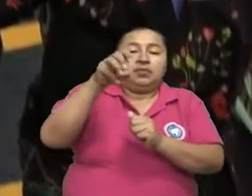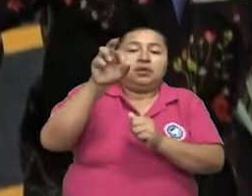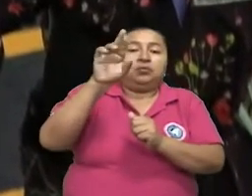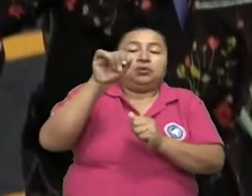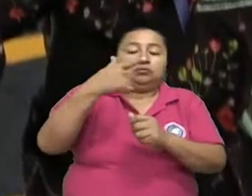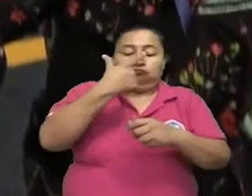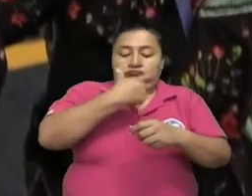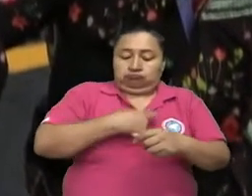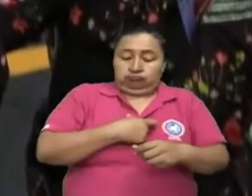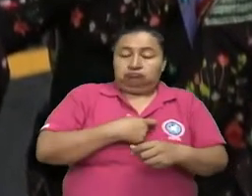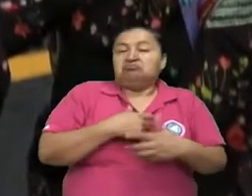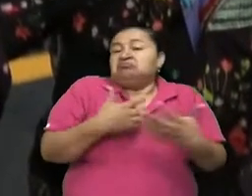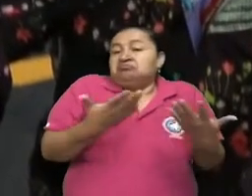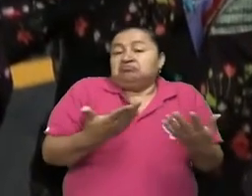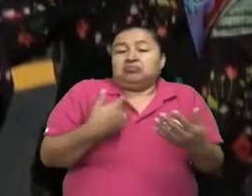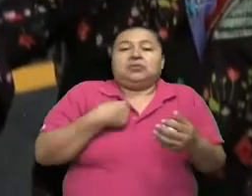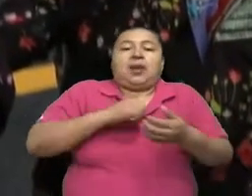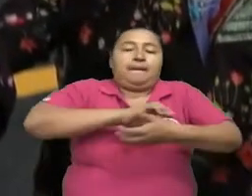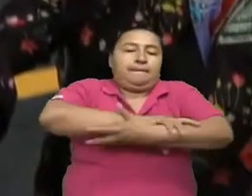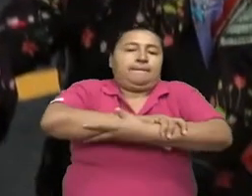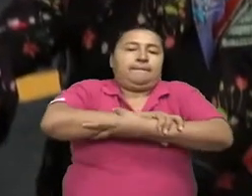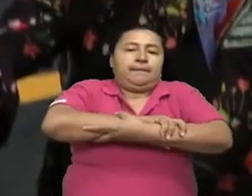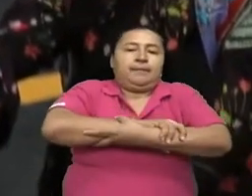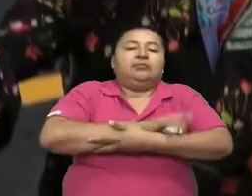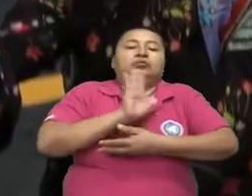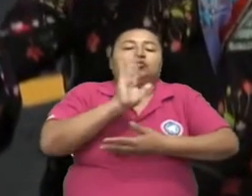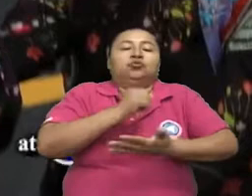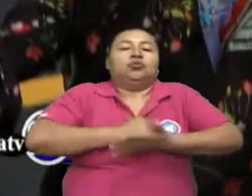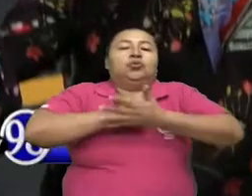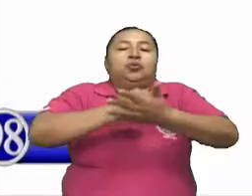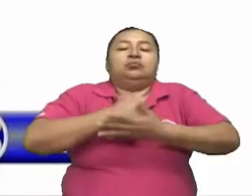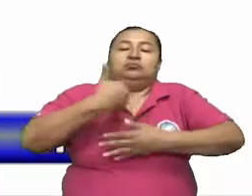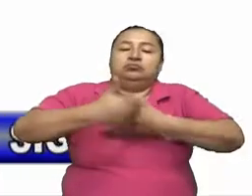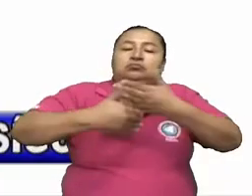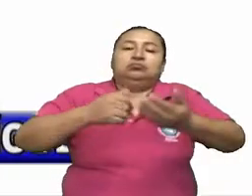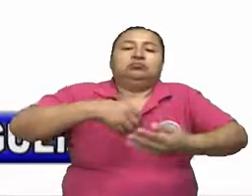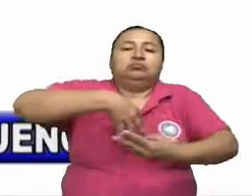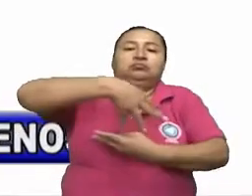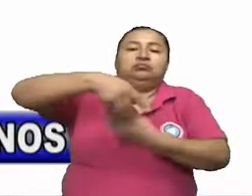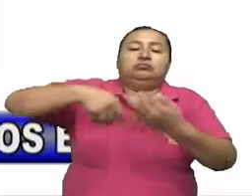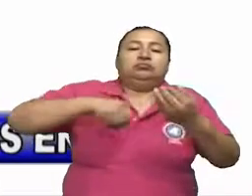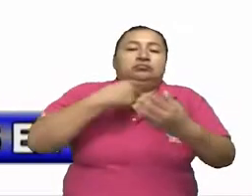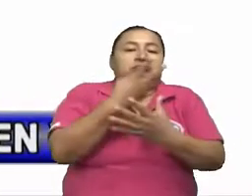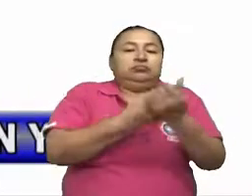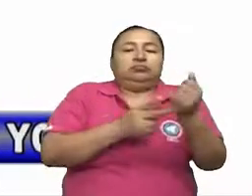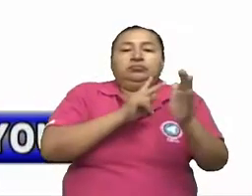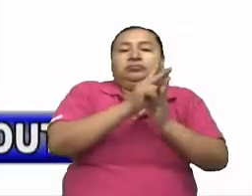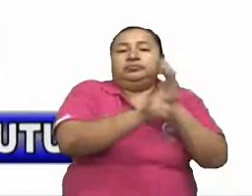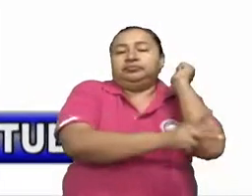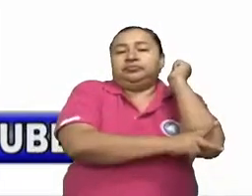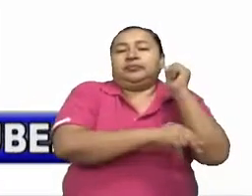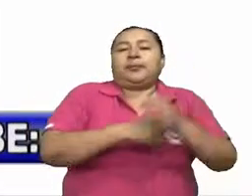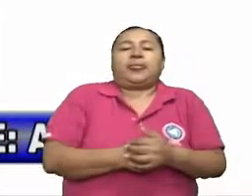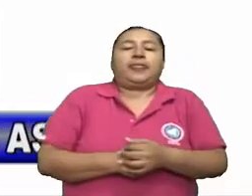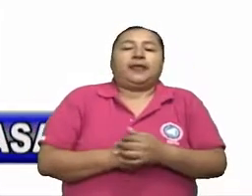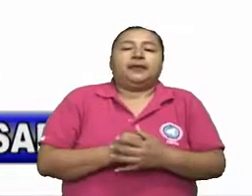condecoró con la Orden de la Amistad por su aportación al avance de las relaciones entre ambos países.